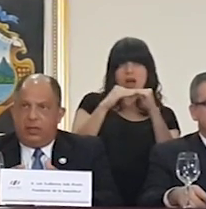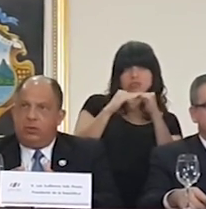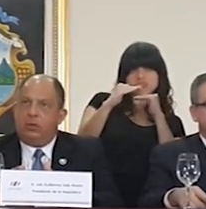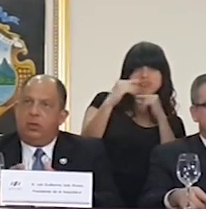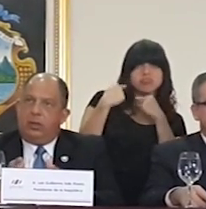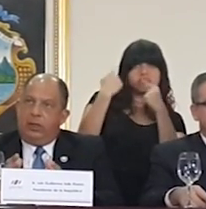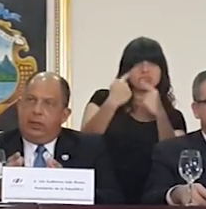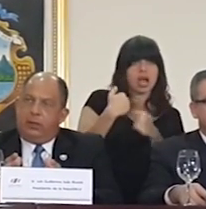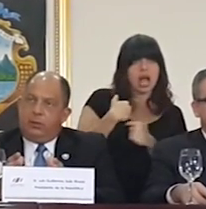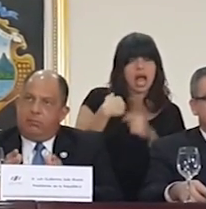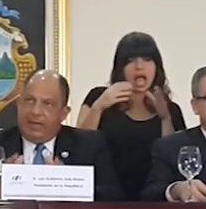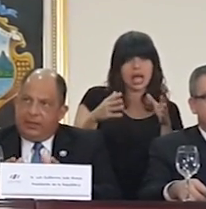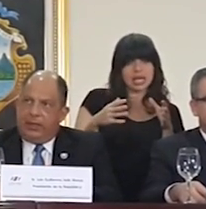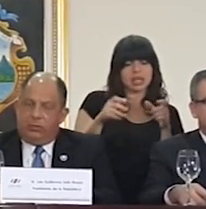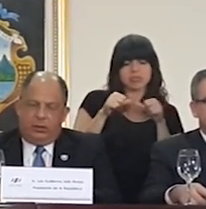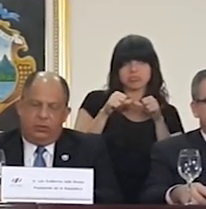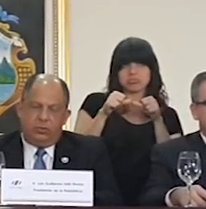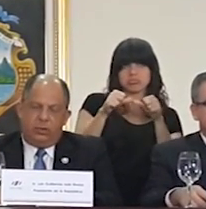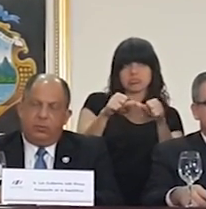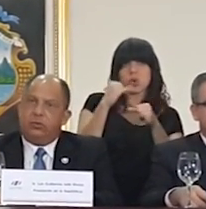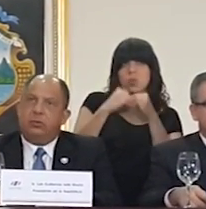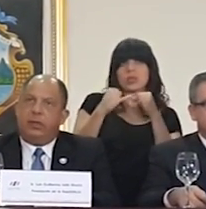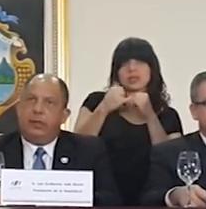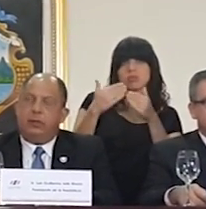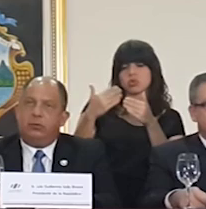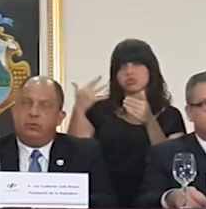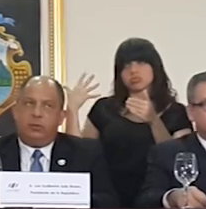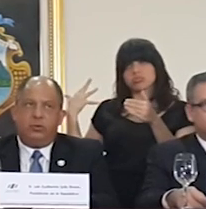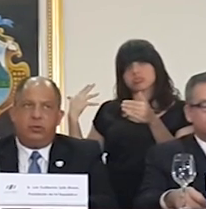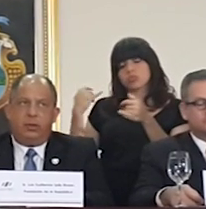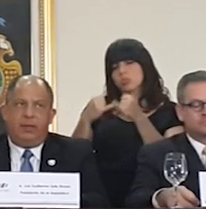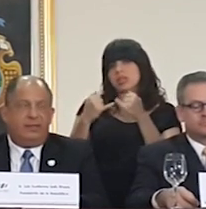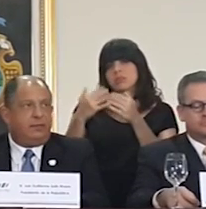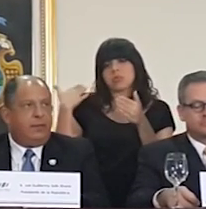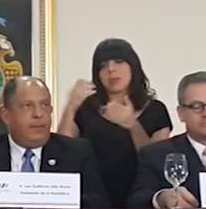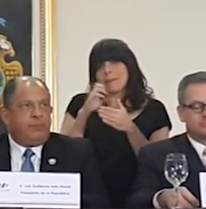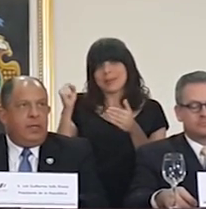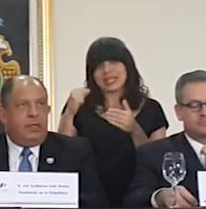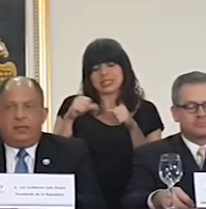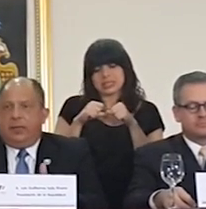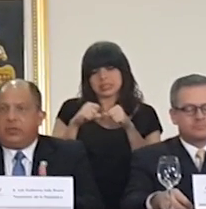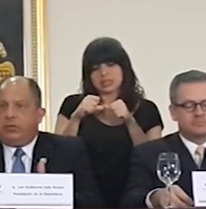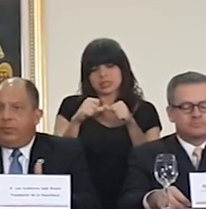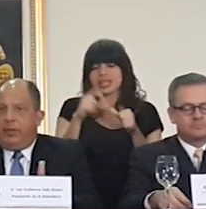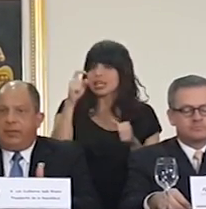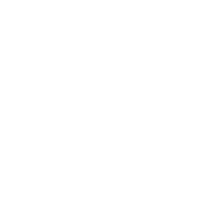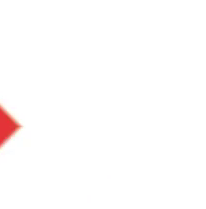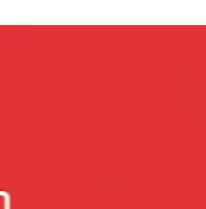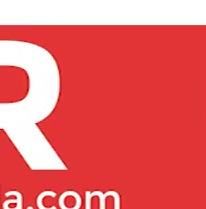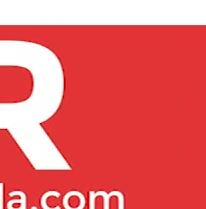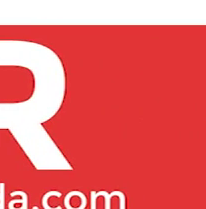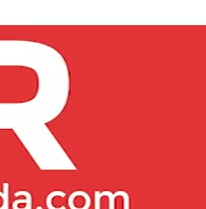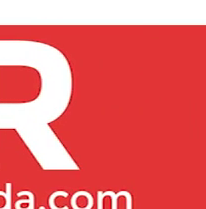logrado mantener durante los últimos meses, necesitamos que eso se aclare este semestre.